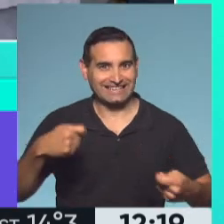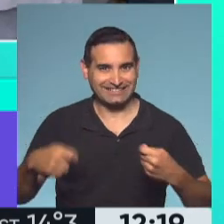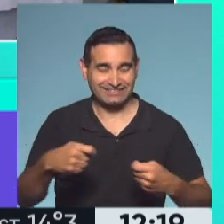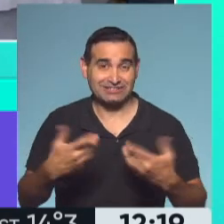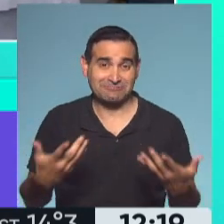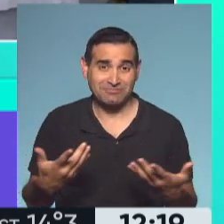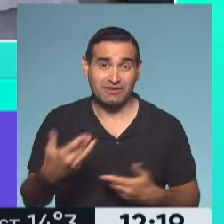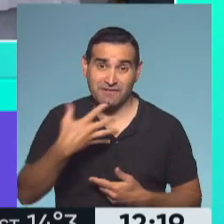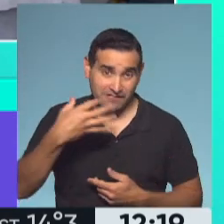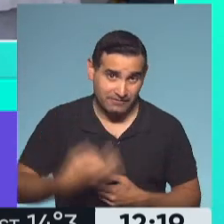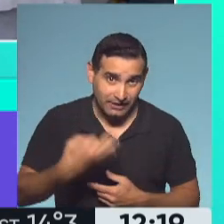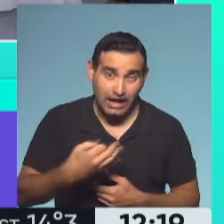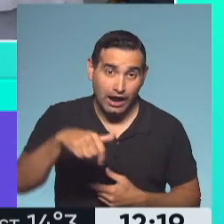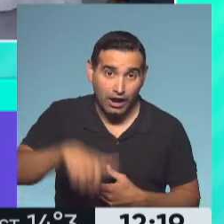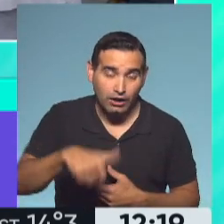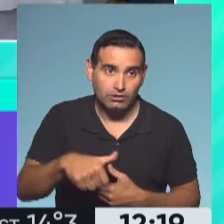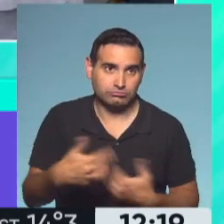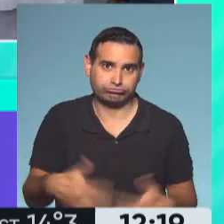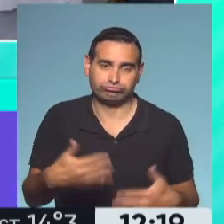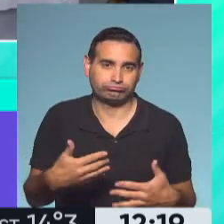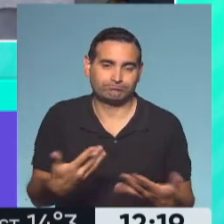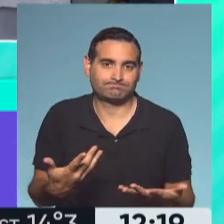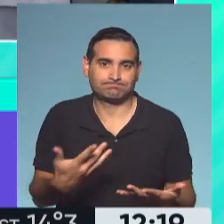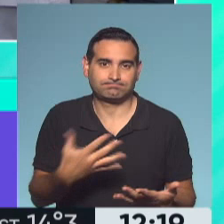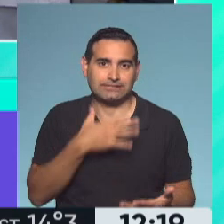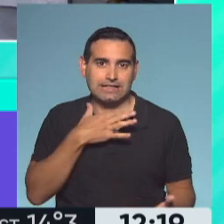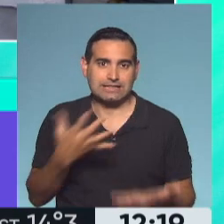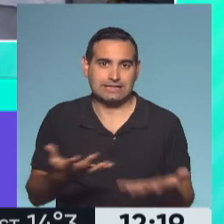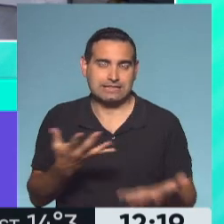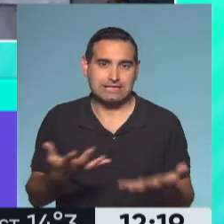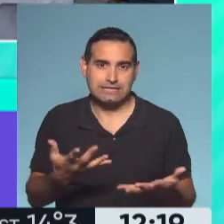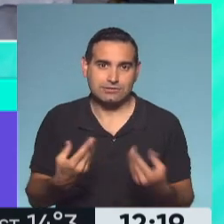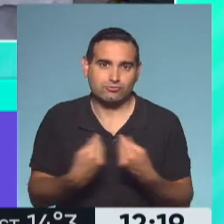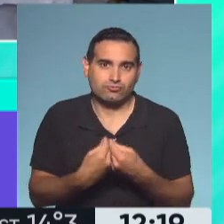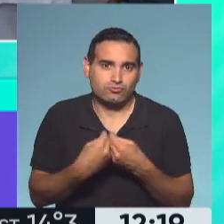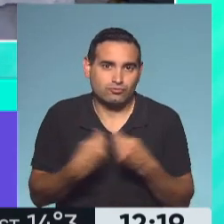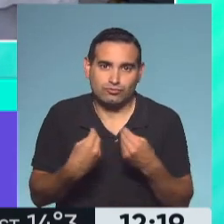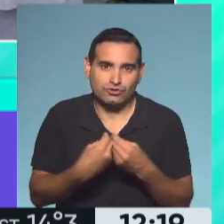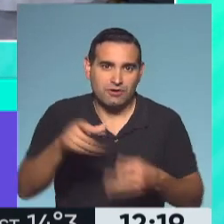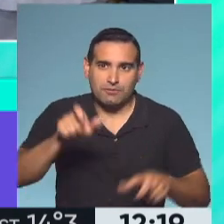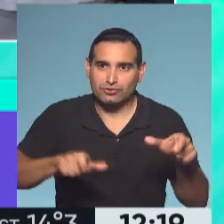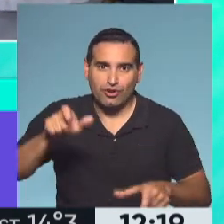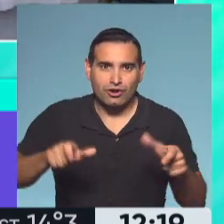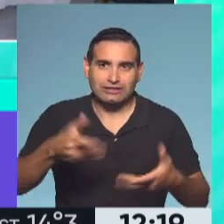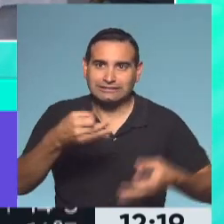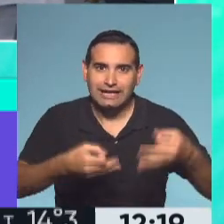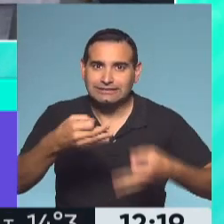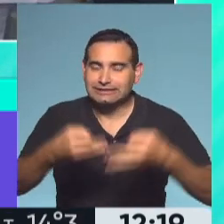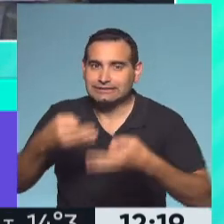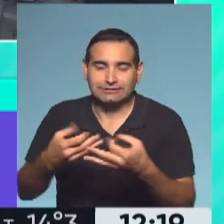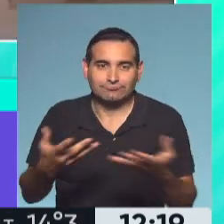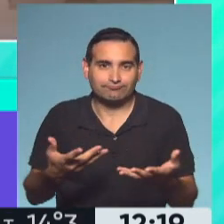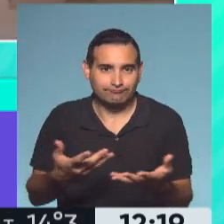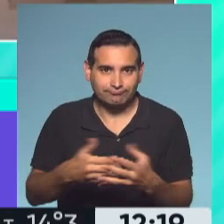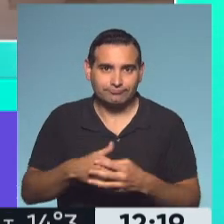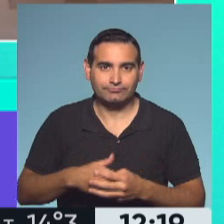la realidad es que estamos como en un punto como máximo de capacidad para los diagnósticos moleculares, ¿no es cierto?